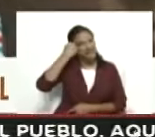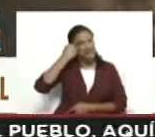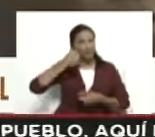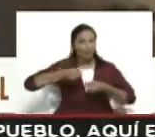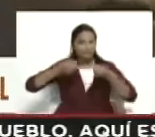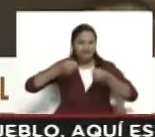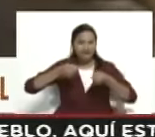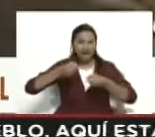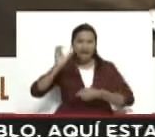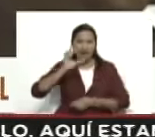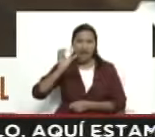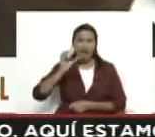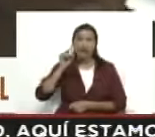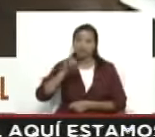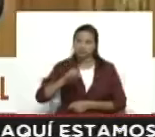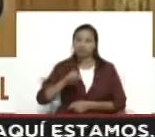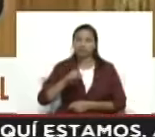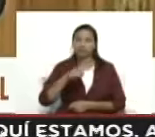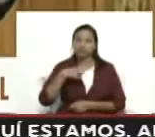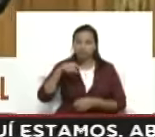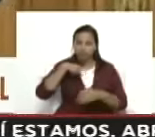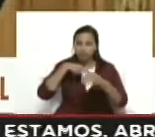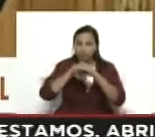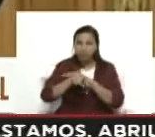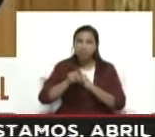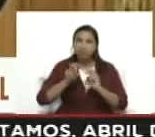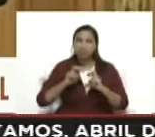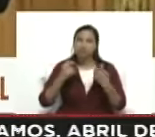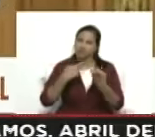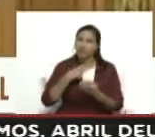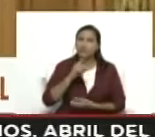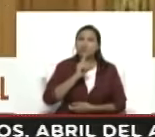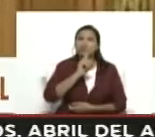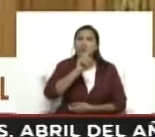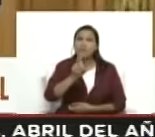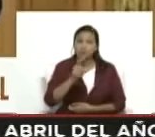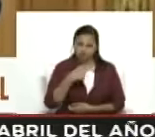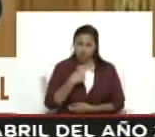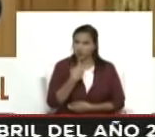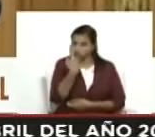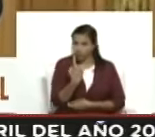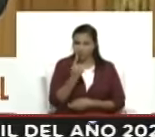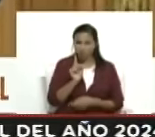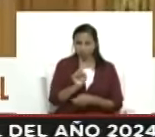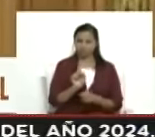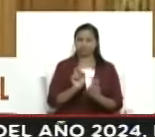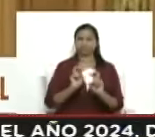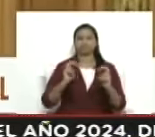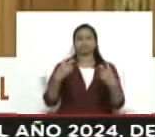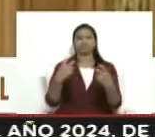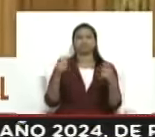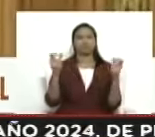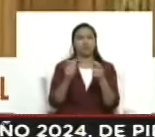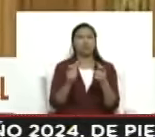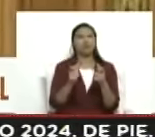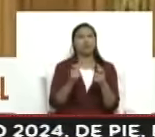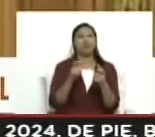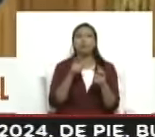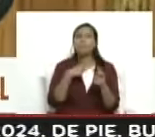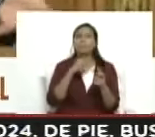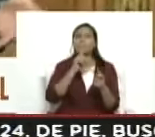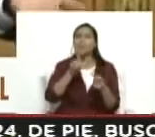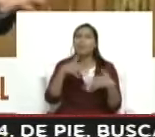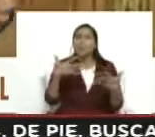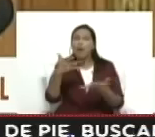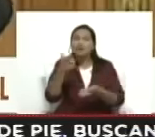Y estaban todos otra vez, ellos. Y yo les pregunté, estaba solo yo, y les pregunto, ajá, pero ¿por qué ustedes, cuál es la